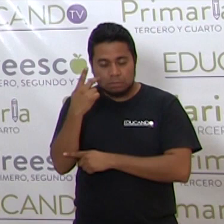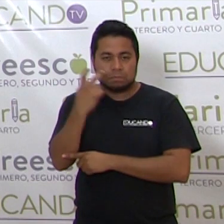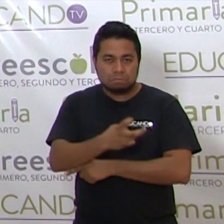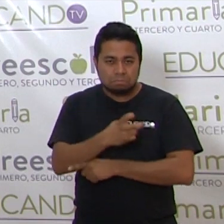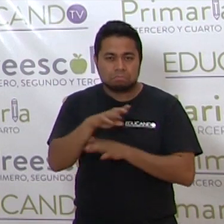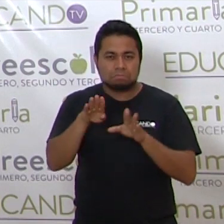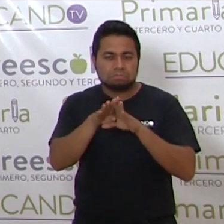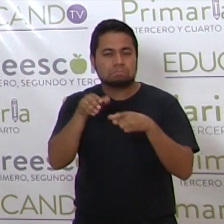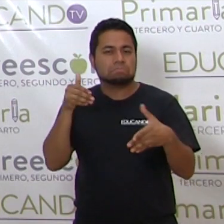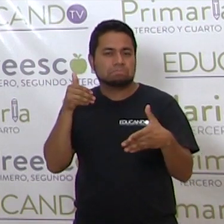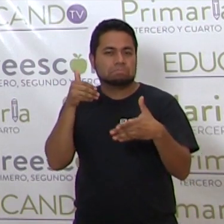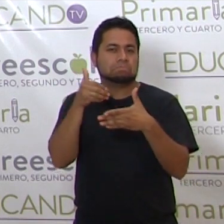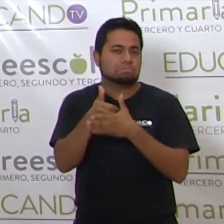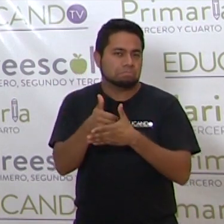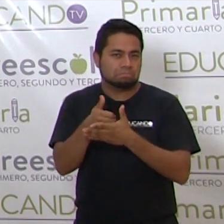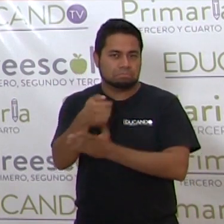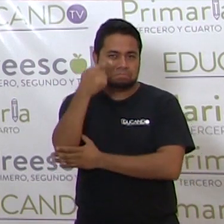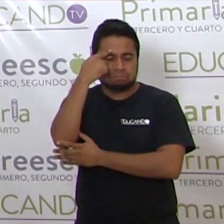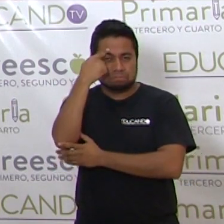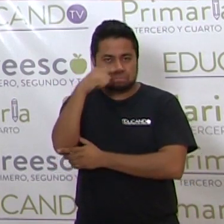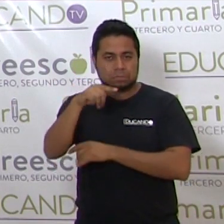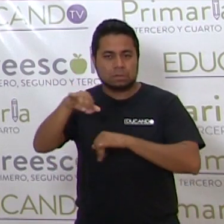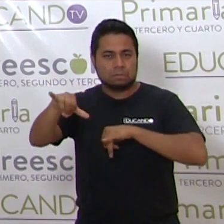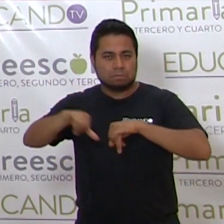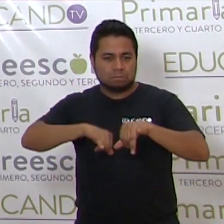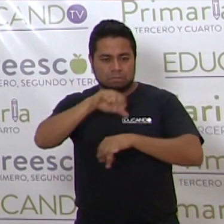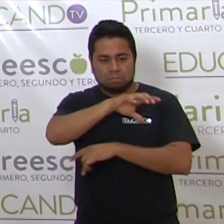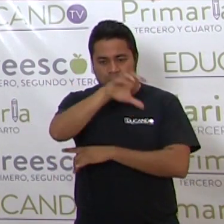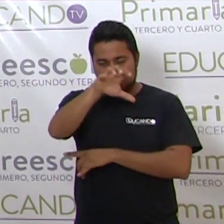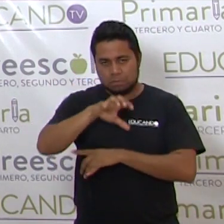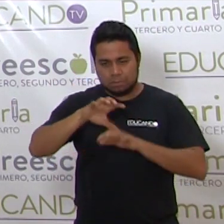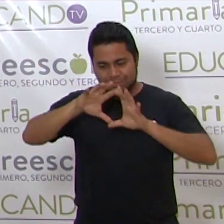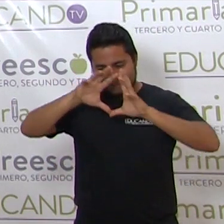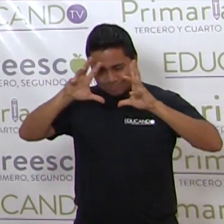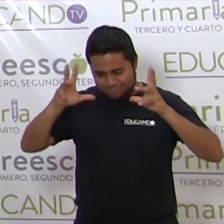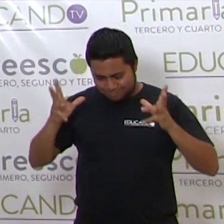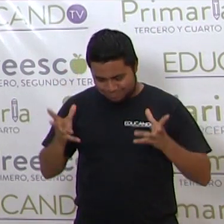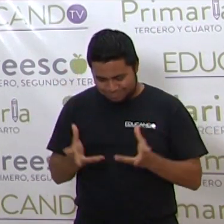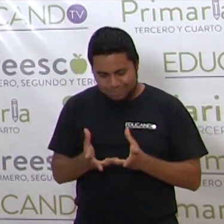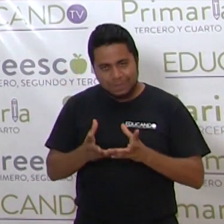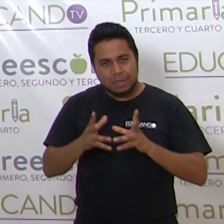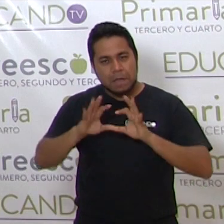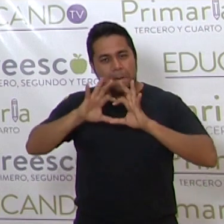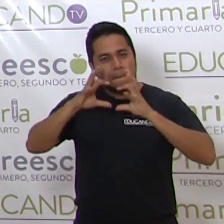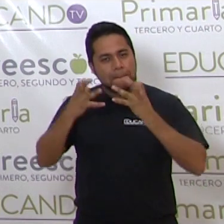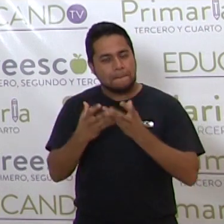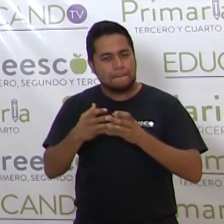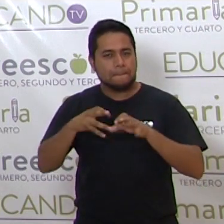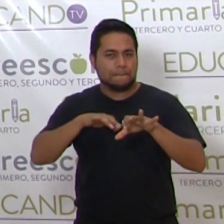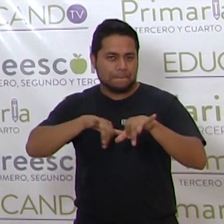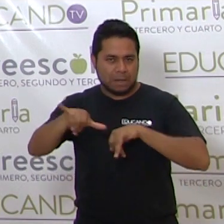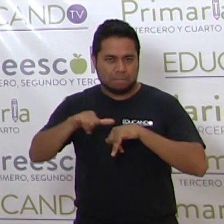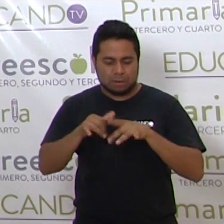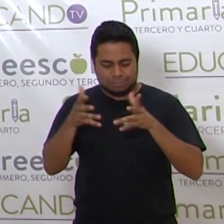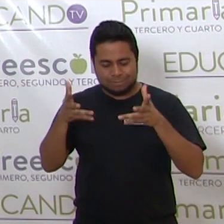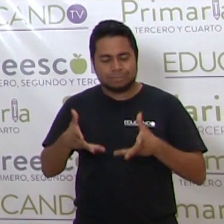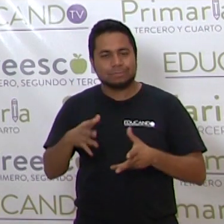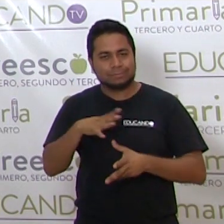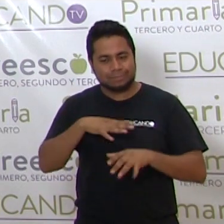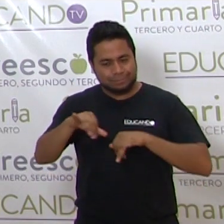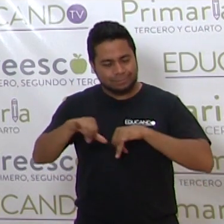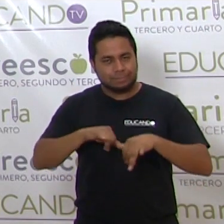aproximar al mapa al mapa mundi al globo terráqueo que está aquí